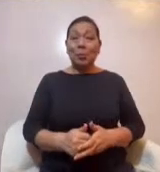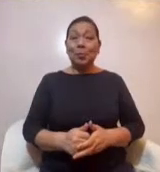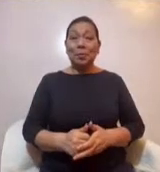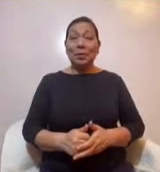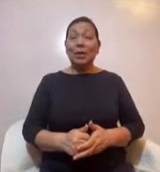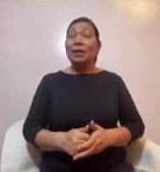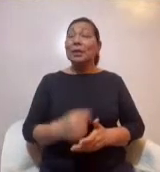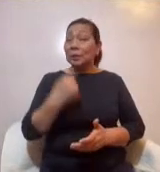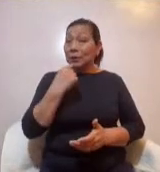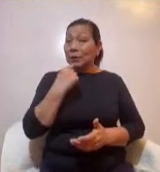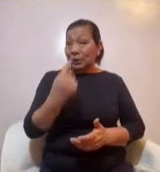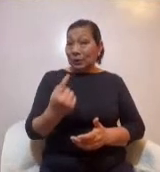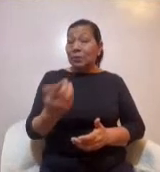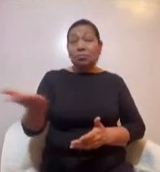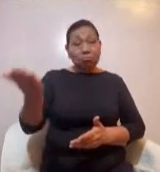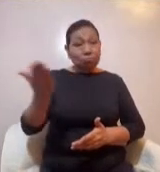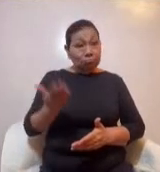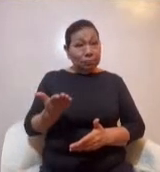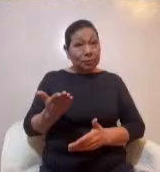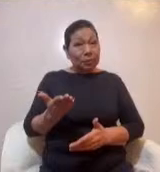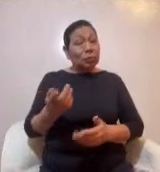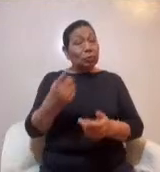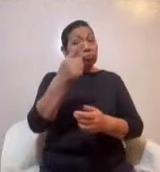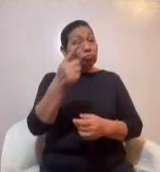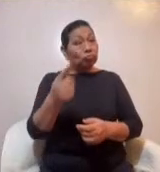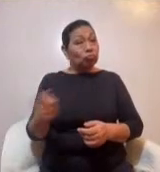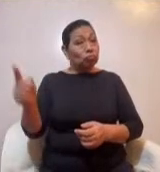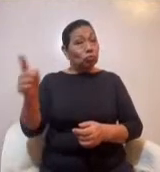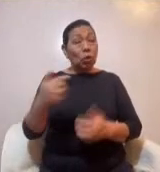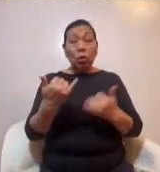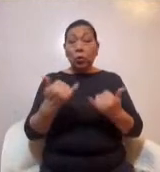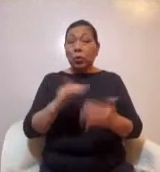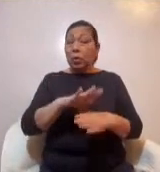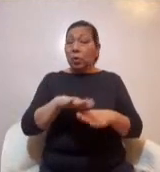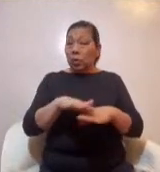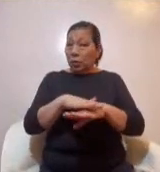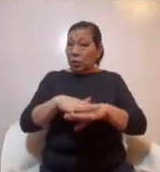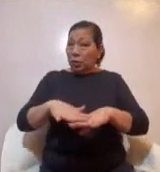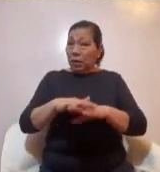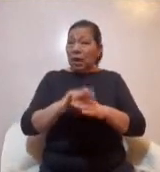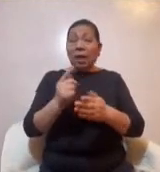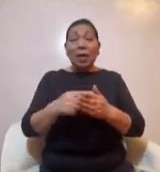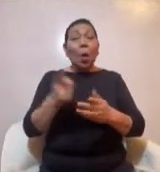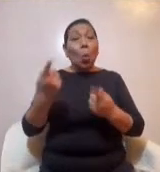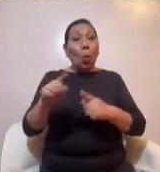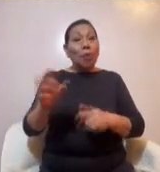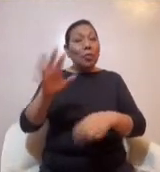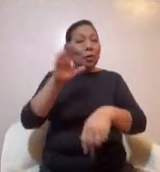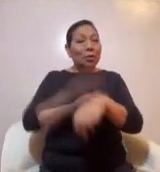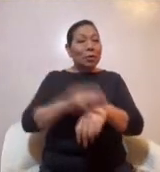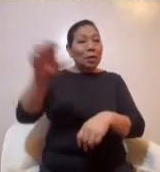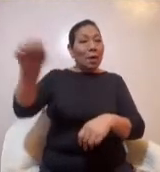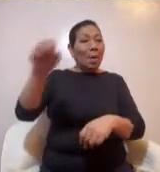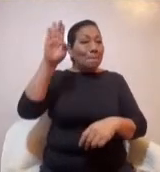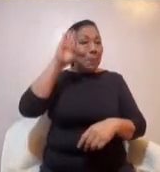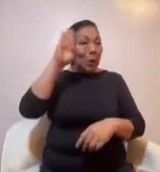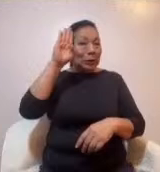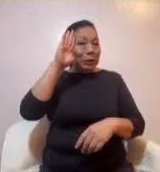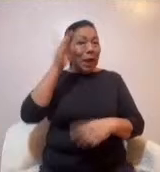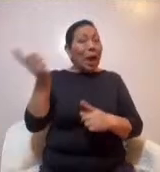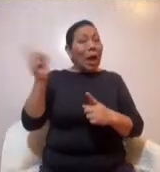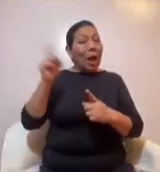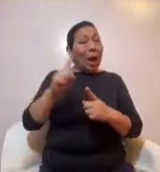este caso? La recurrente solicita que se declare la nulidad de todo lo actuado desde el momento en que ella fue intervenida